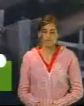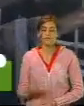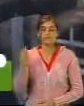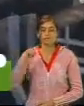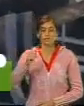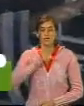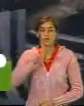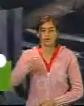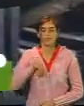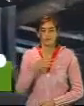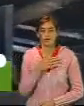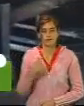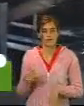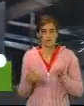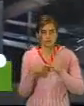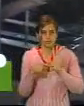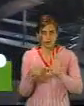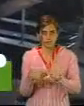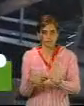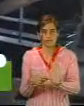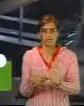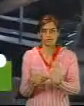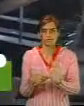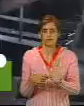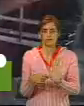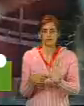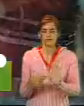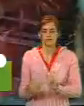Acá nosotros queríamos mostrar